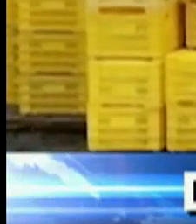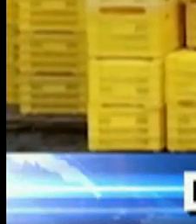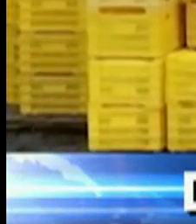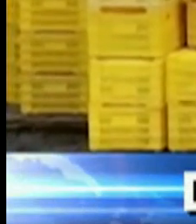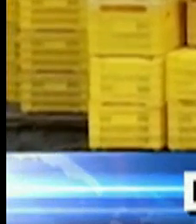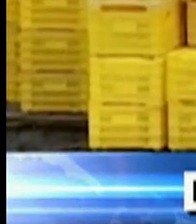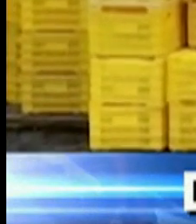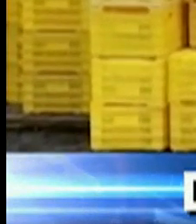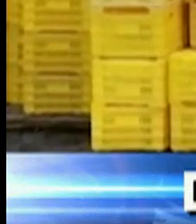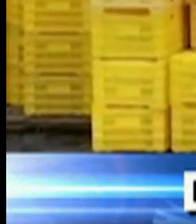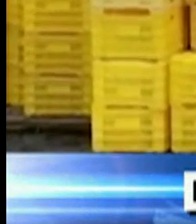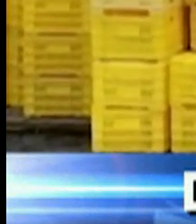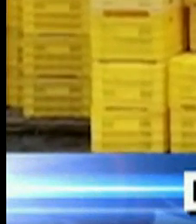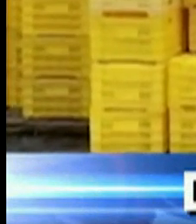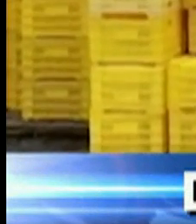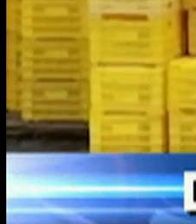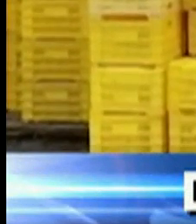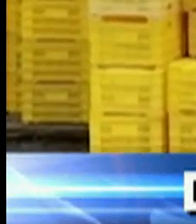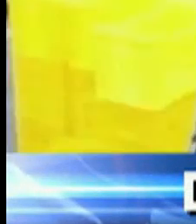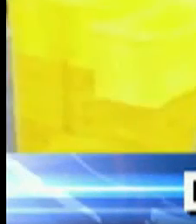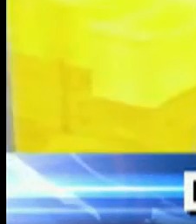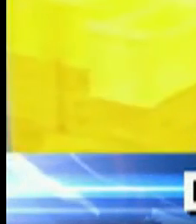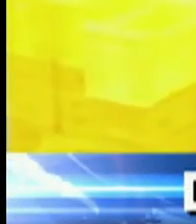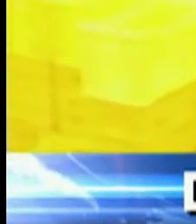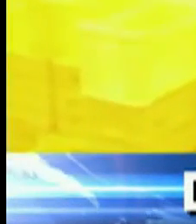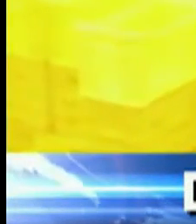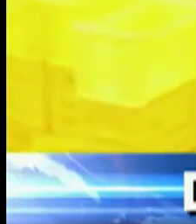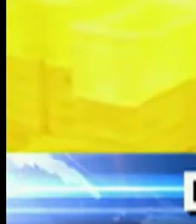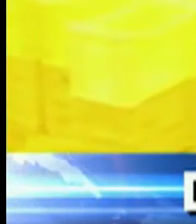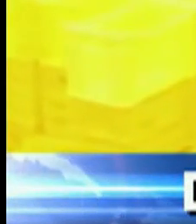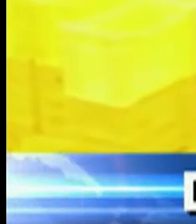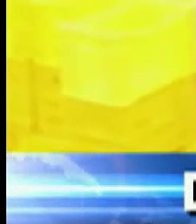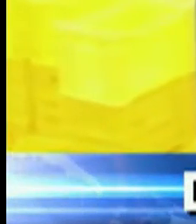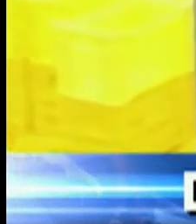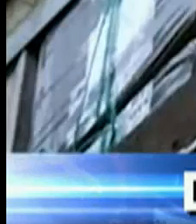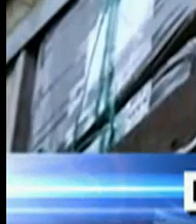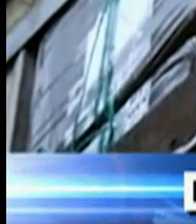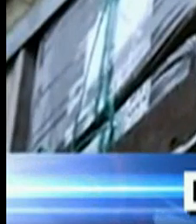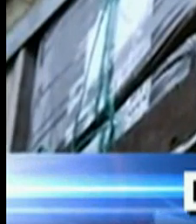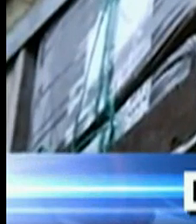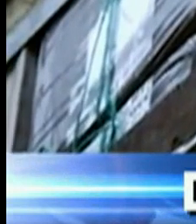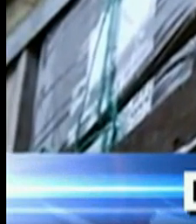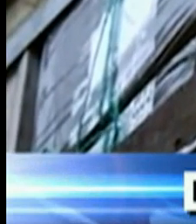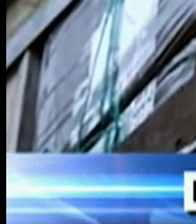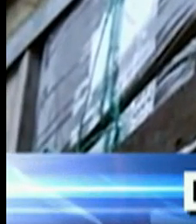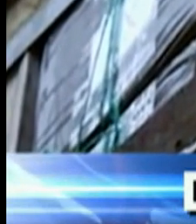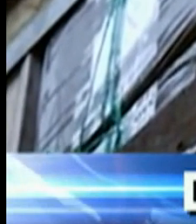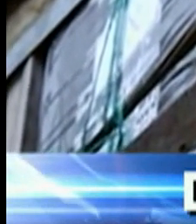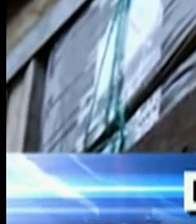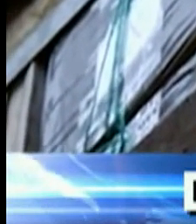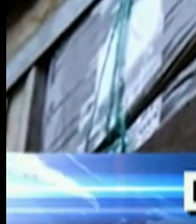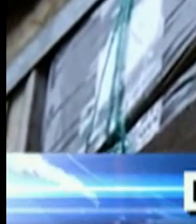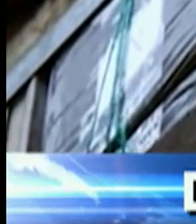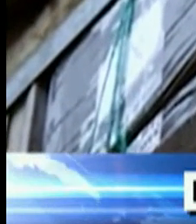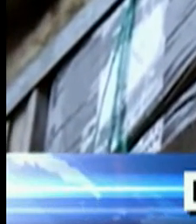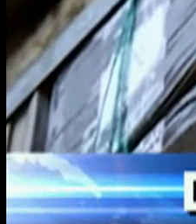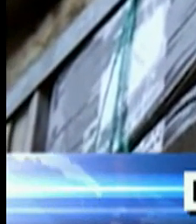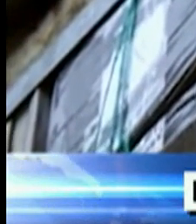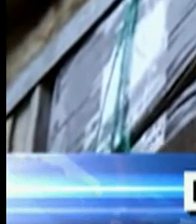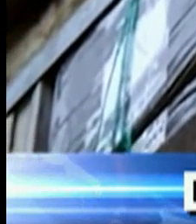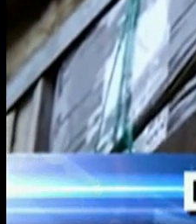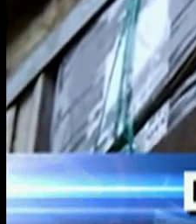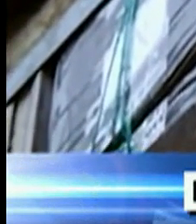Golpe al narcotráfico en Esmeraldas. Se decomisaron más de 400 kilos de